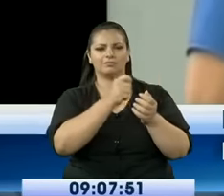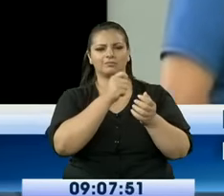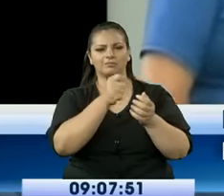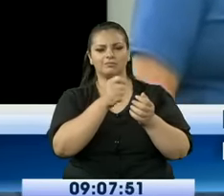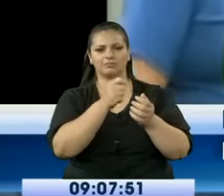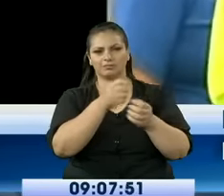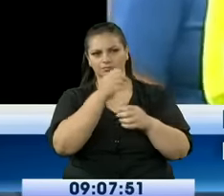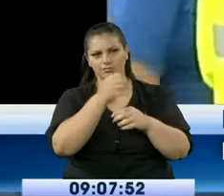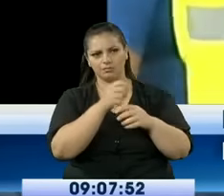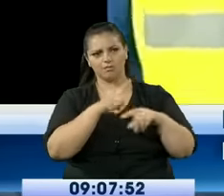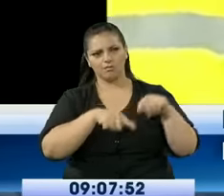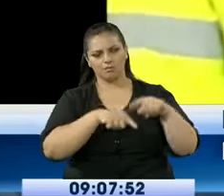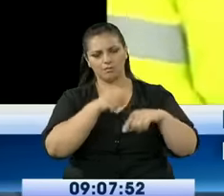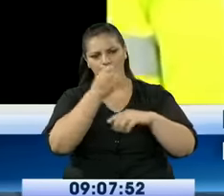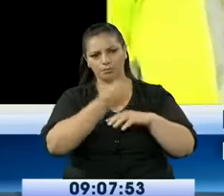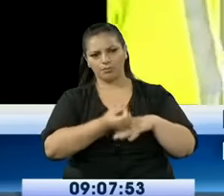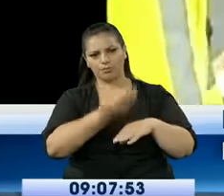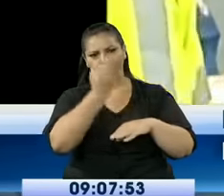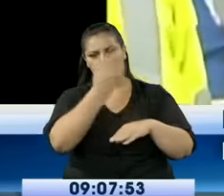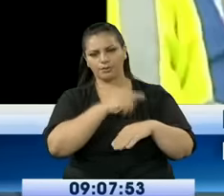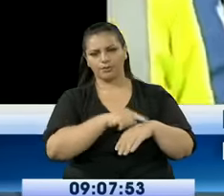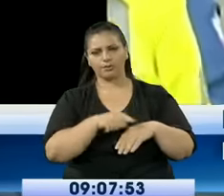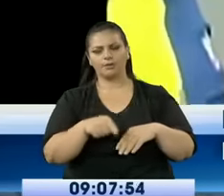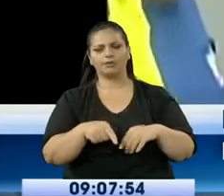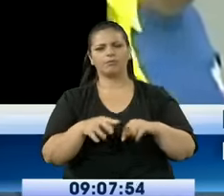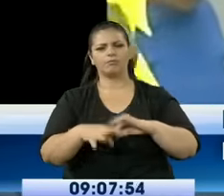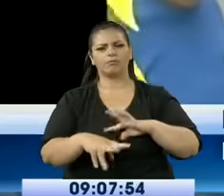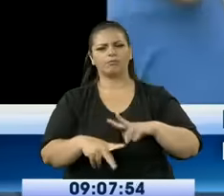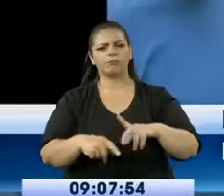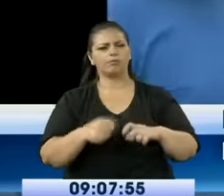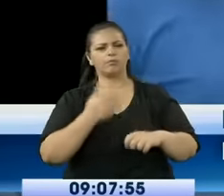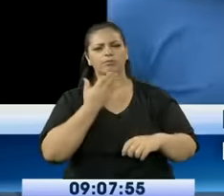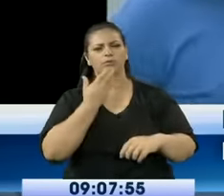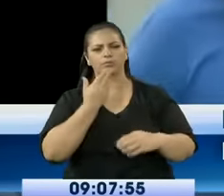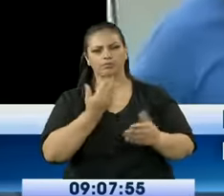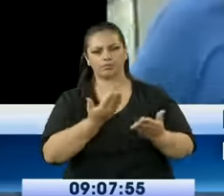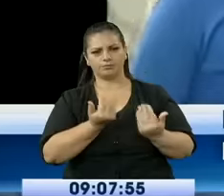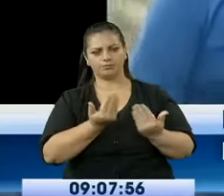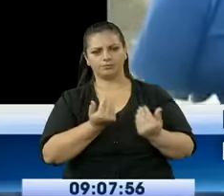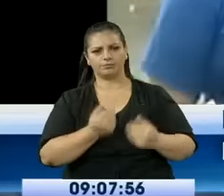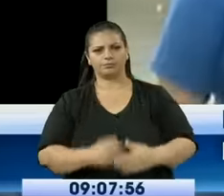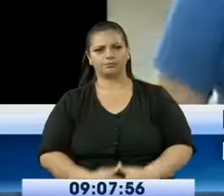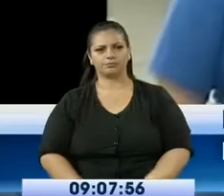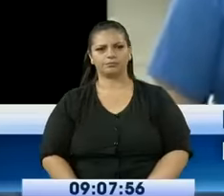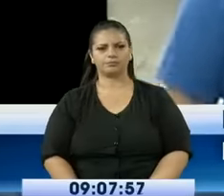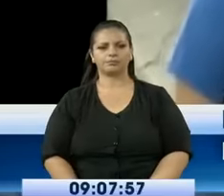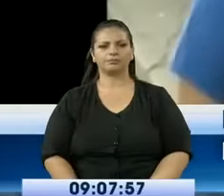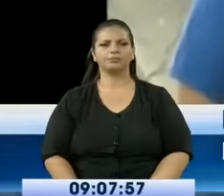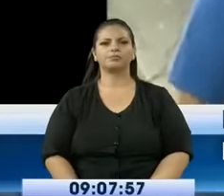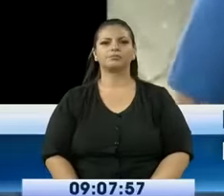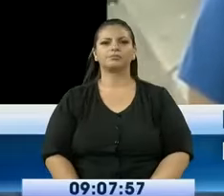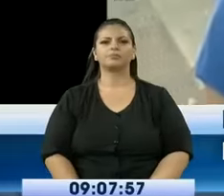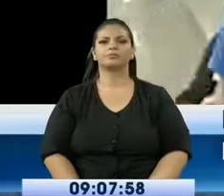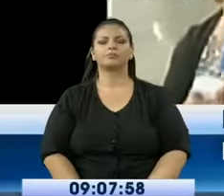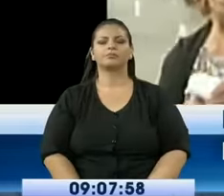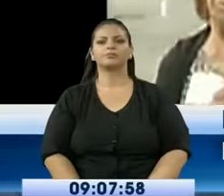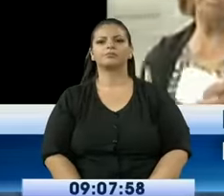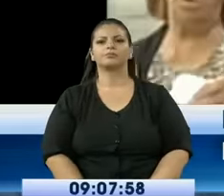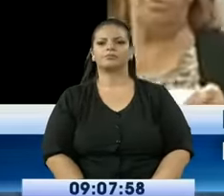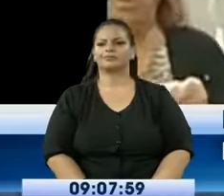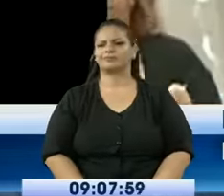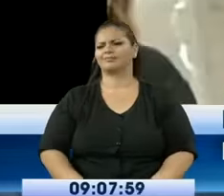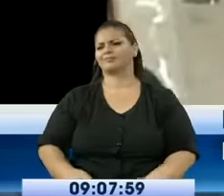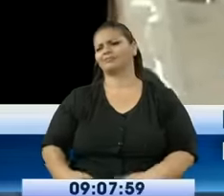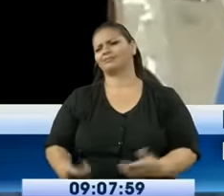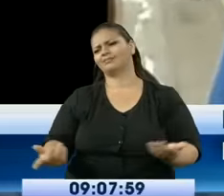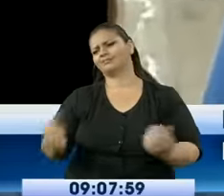¿Nos recuerda con qué frecuencia se registran los asaltos, robos o consumo de droga en el sector? Constantemente, o